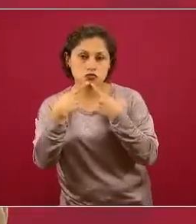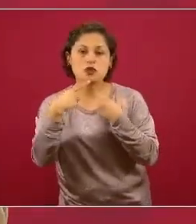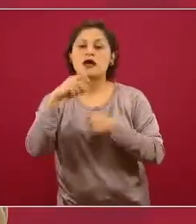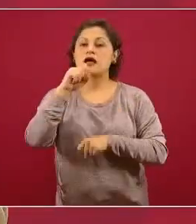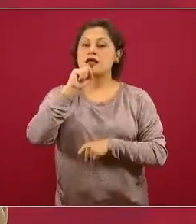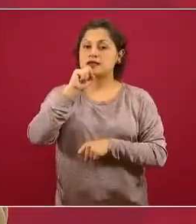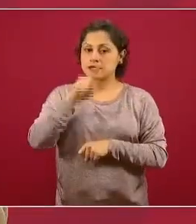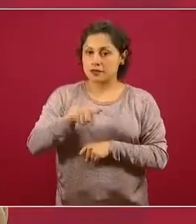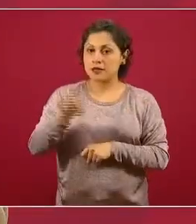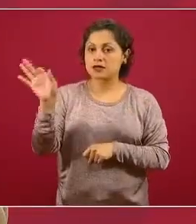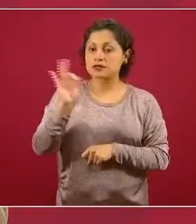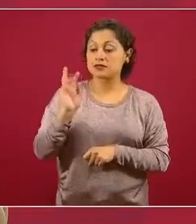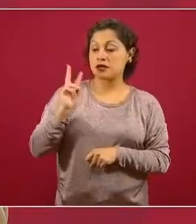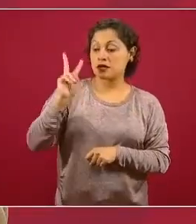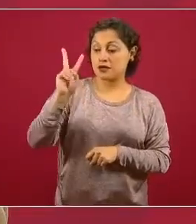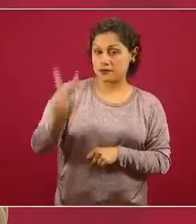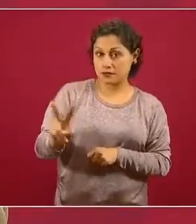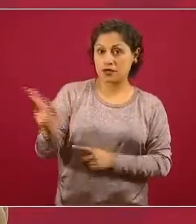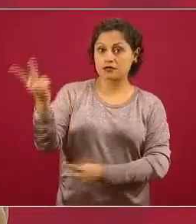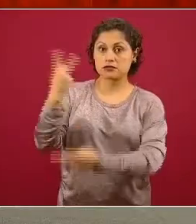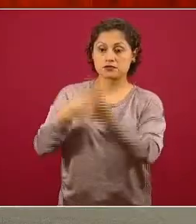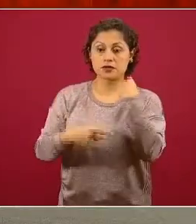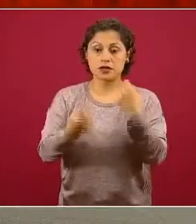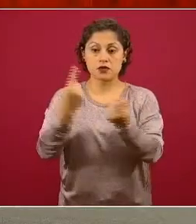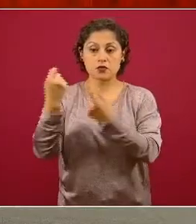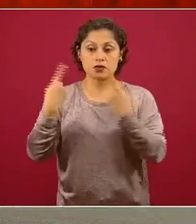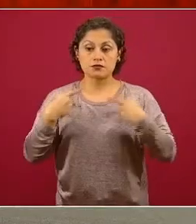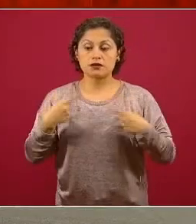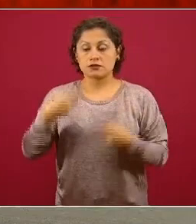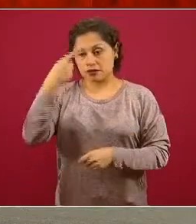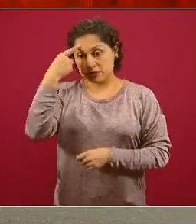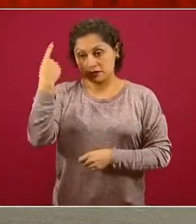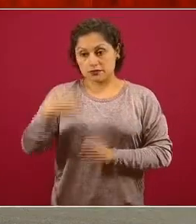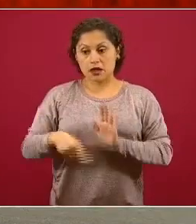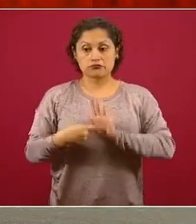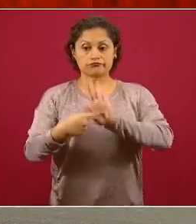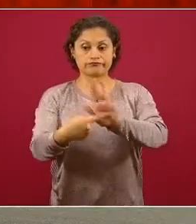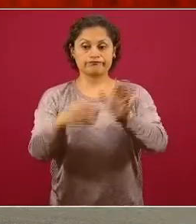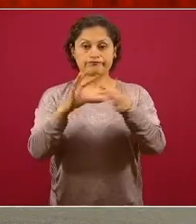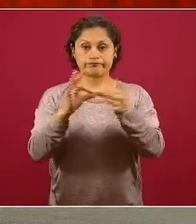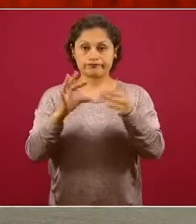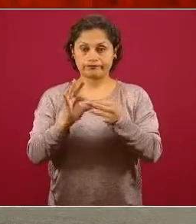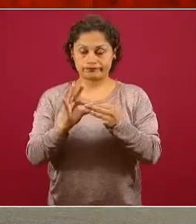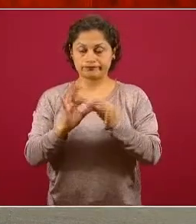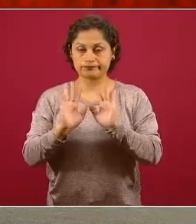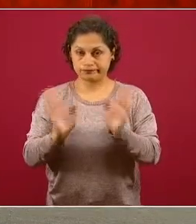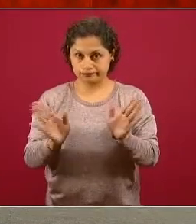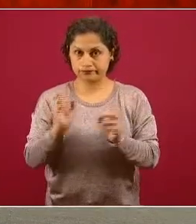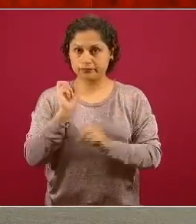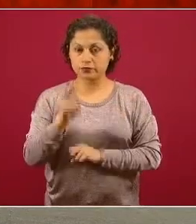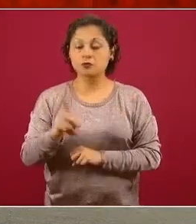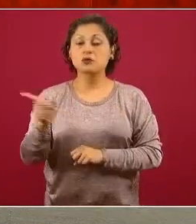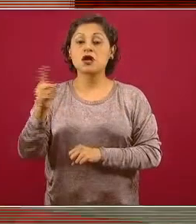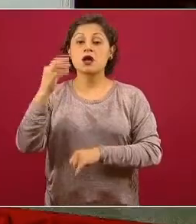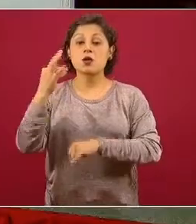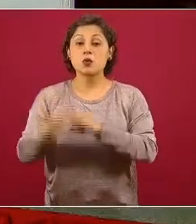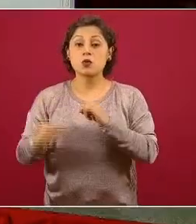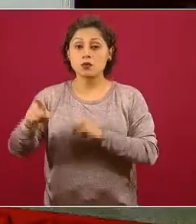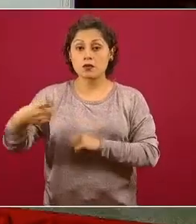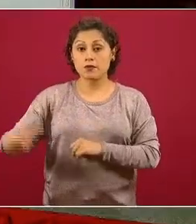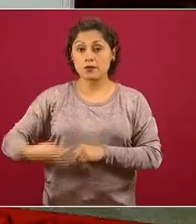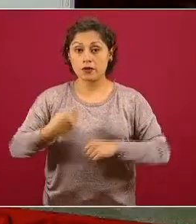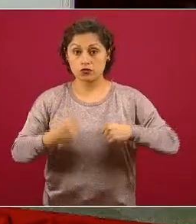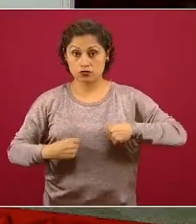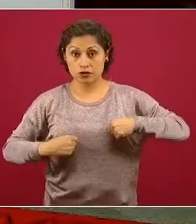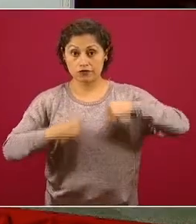detalle, vendrán algunos compañeros y compañeras a explicarlo. Y finalmente, respecto a la frontera, existe desde